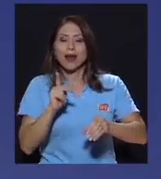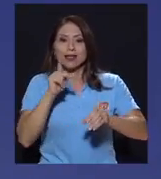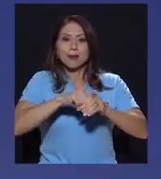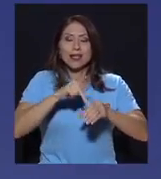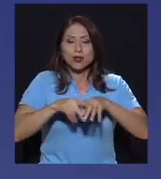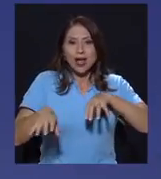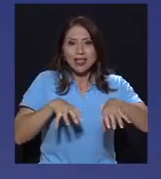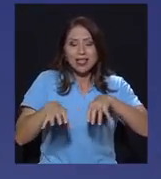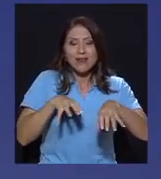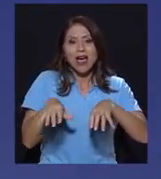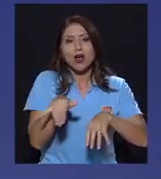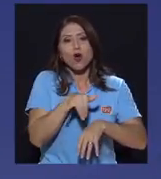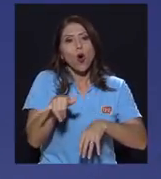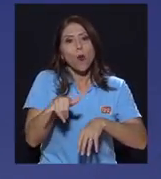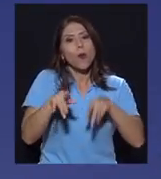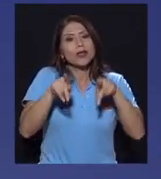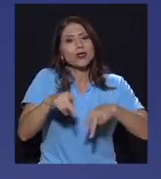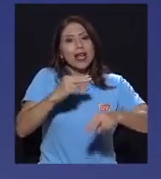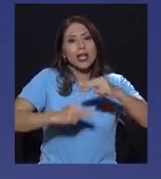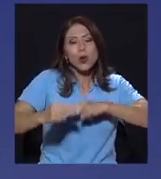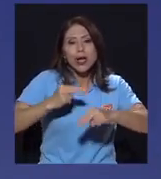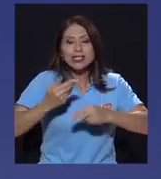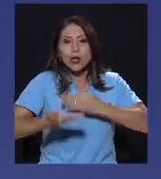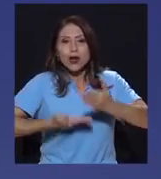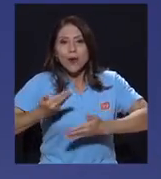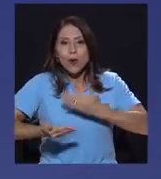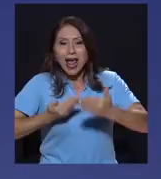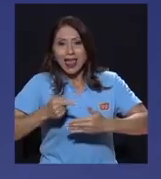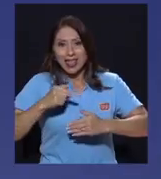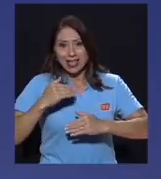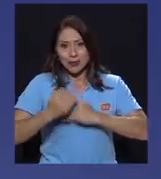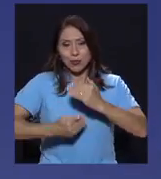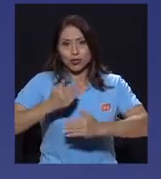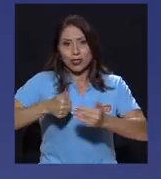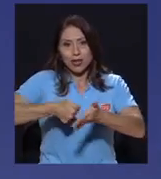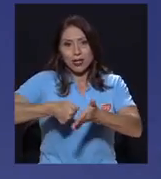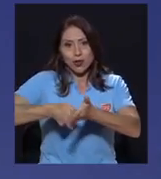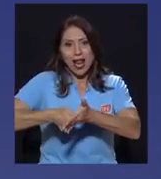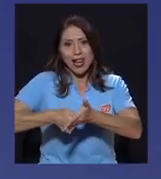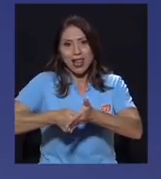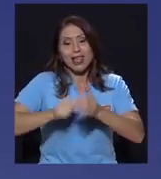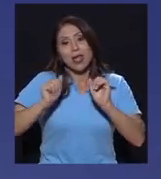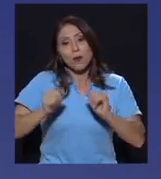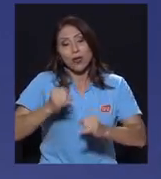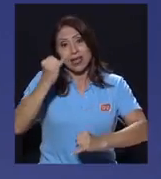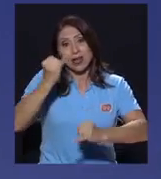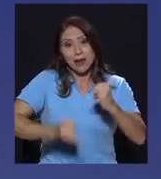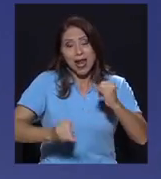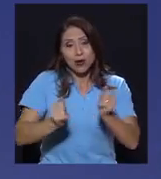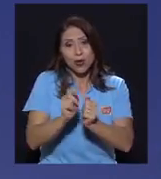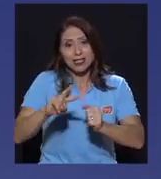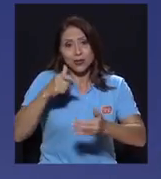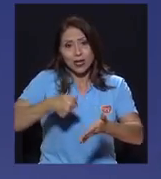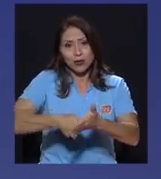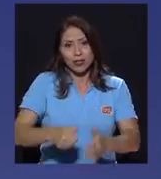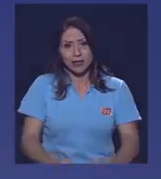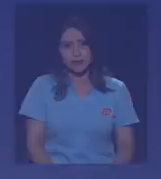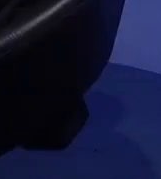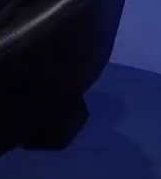participación activa como quien negocia y quien colabora en este proceso electoral que podría culminar en este caso en la segunda